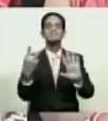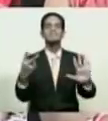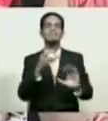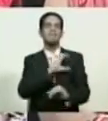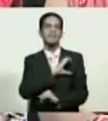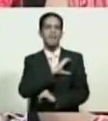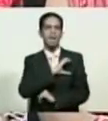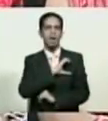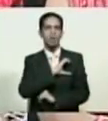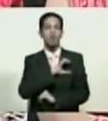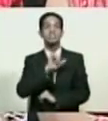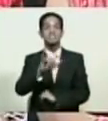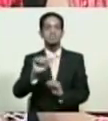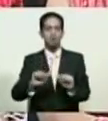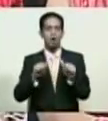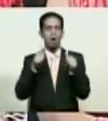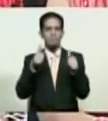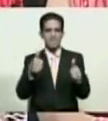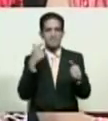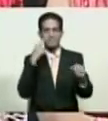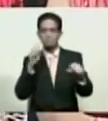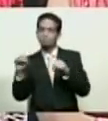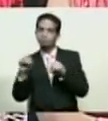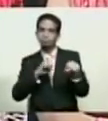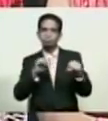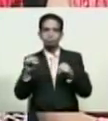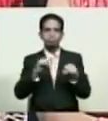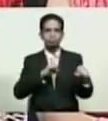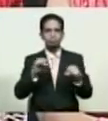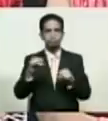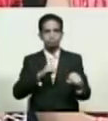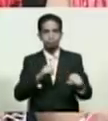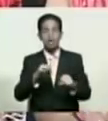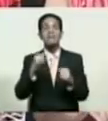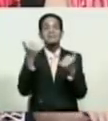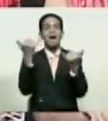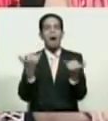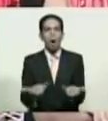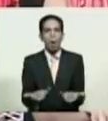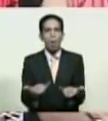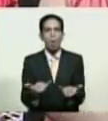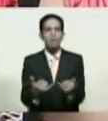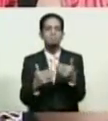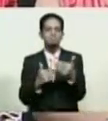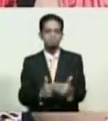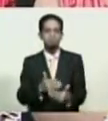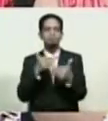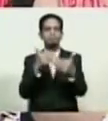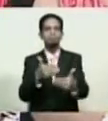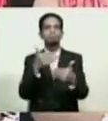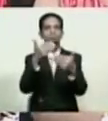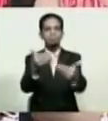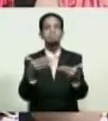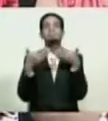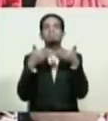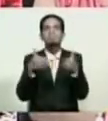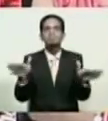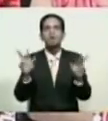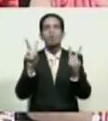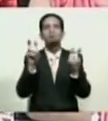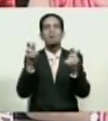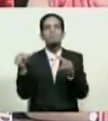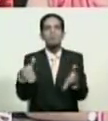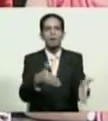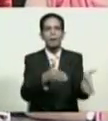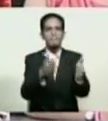su aparición en el ámbito político electoral. Y ahora vamos marcando futuro, abriendo nuevo rumbo de la